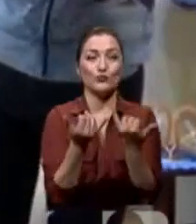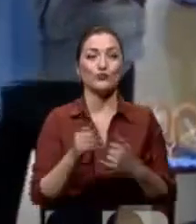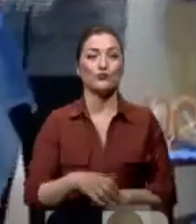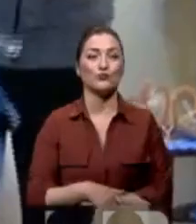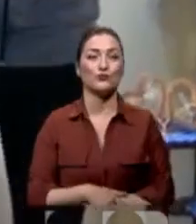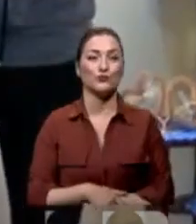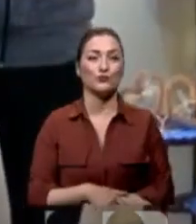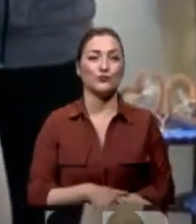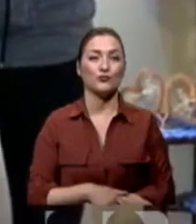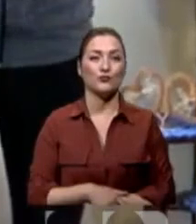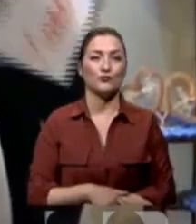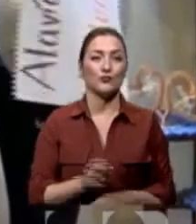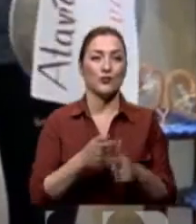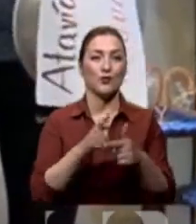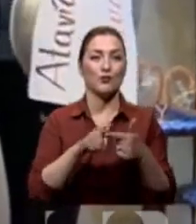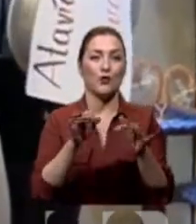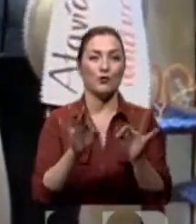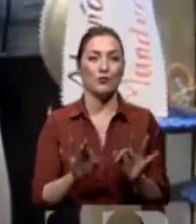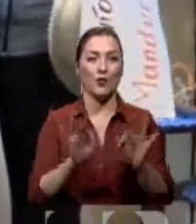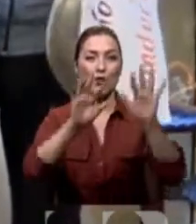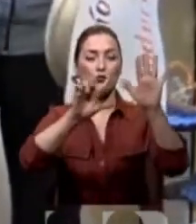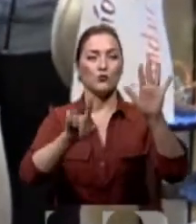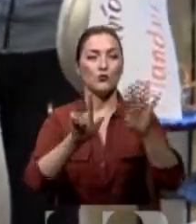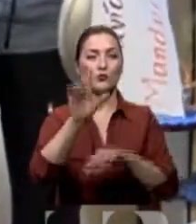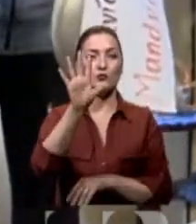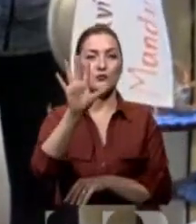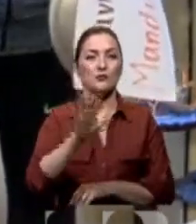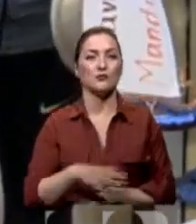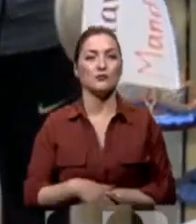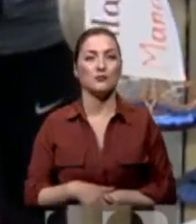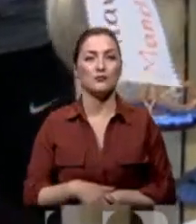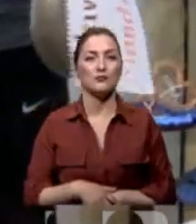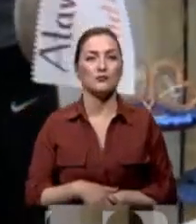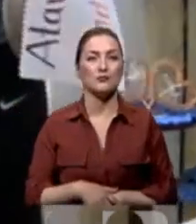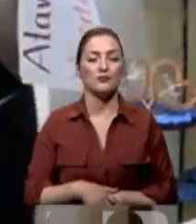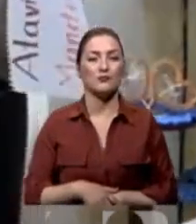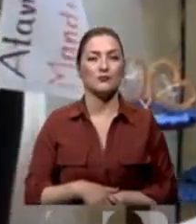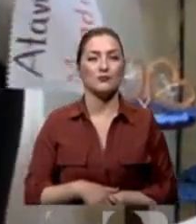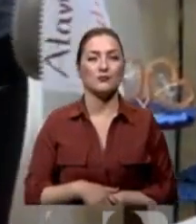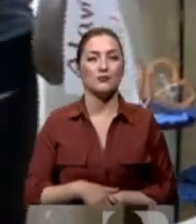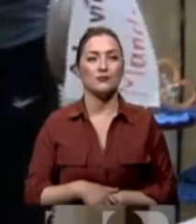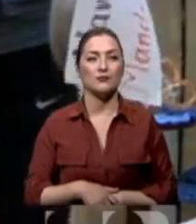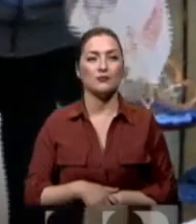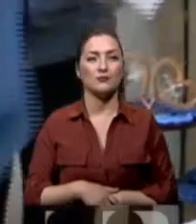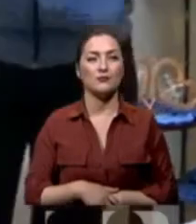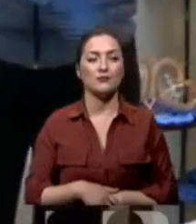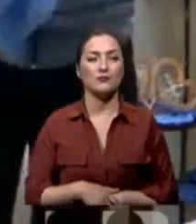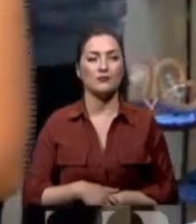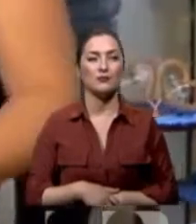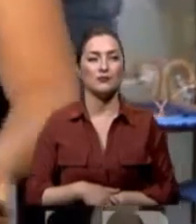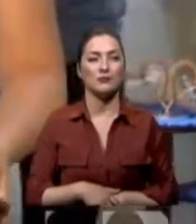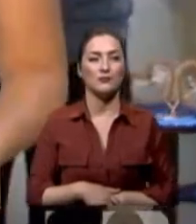bueno, el promedio ya ni de confirmar. 8.5 calificó cada uno de los jueces. Así que Atavío y Manduca. Se